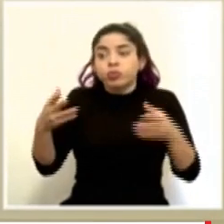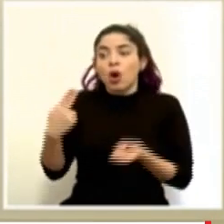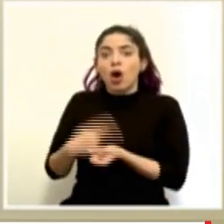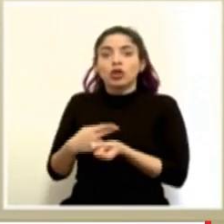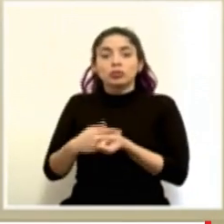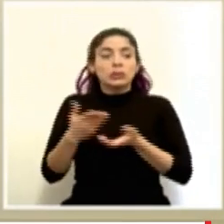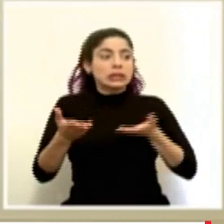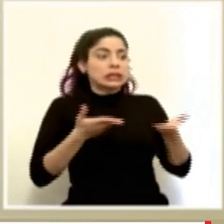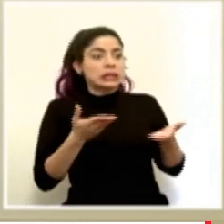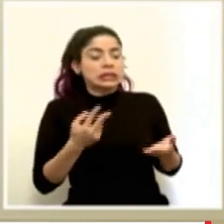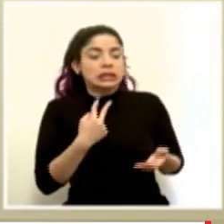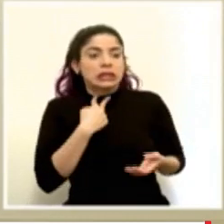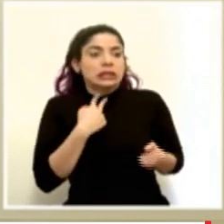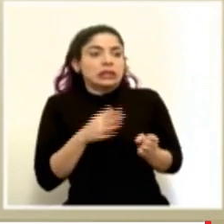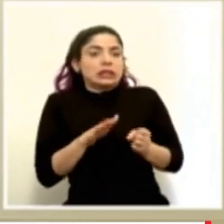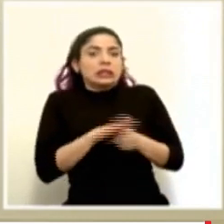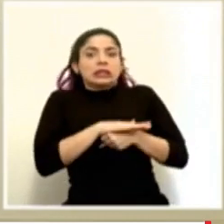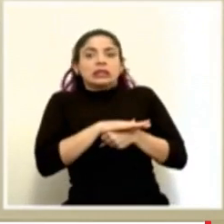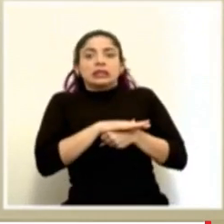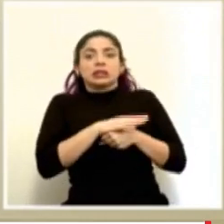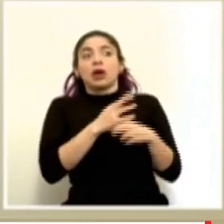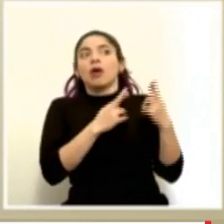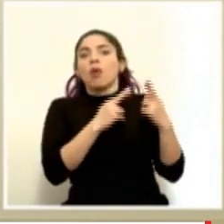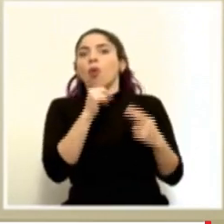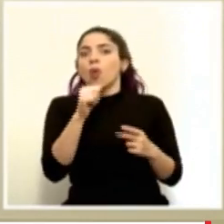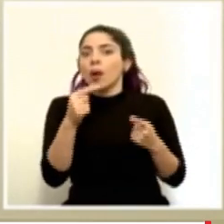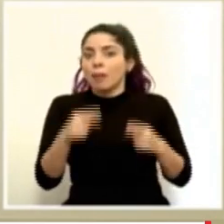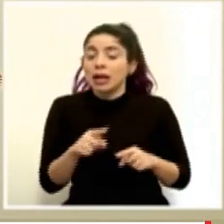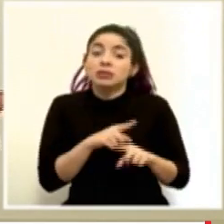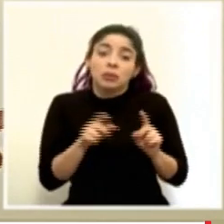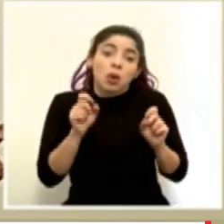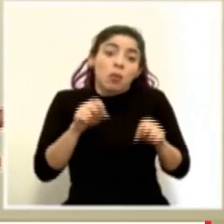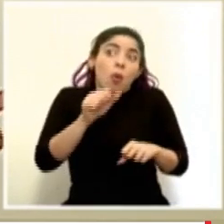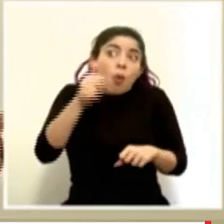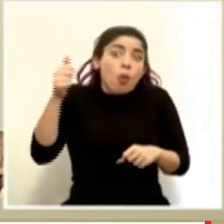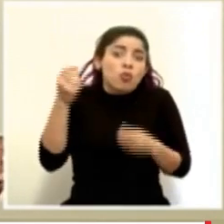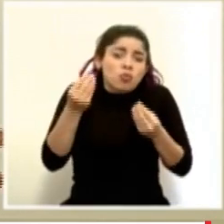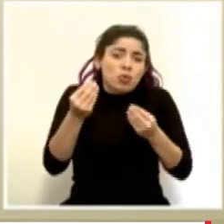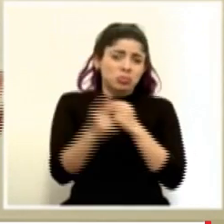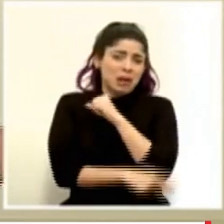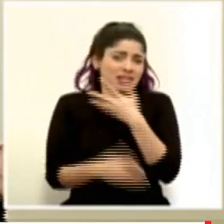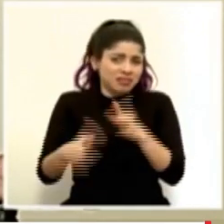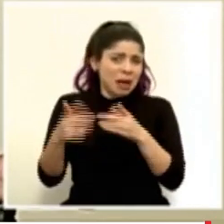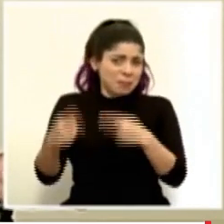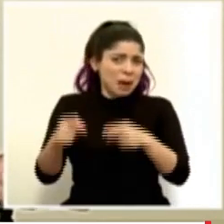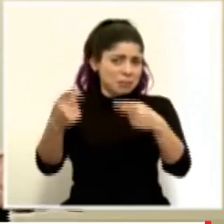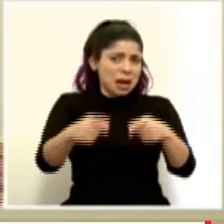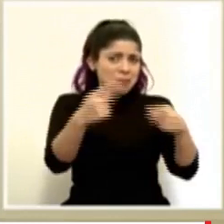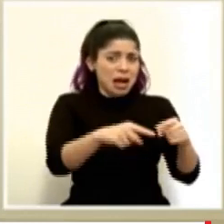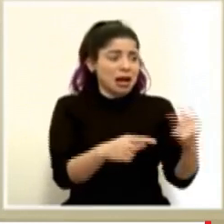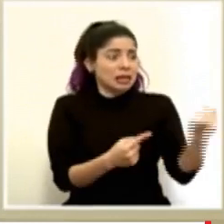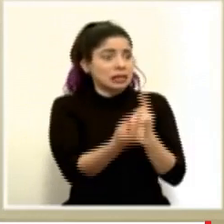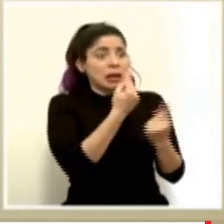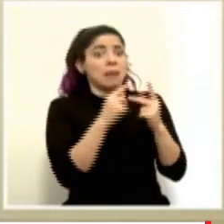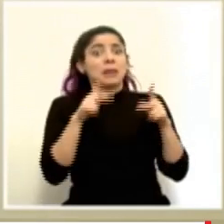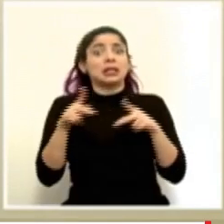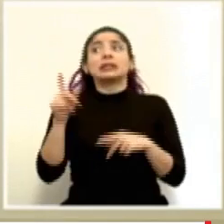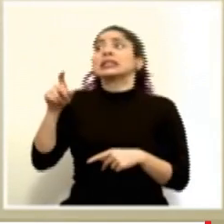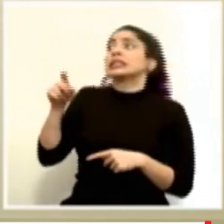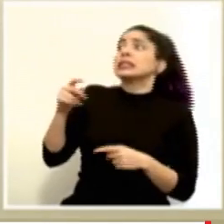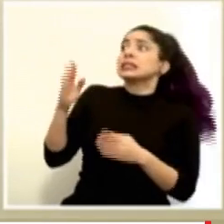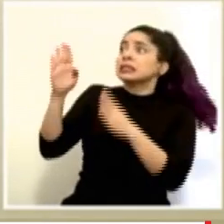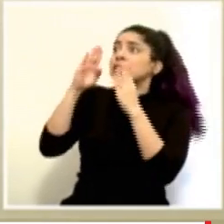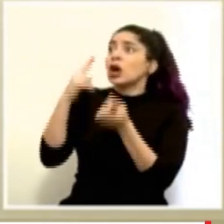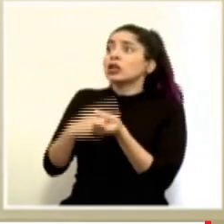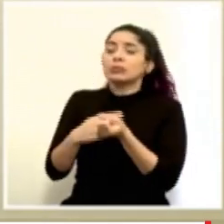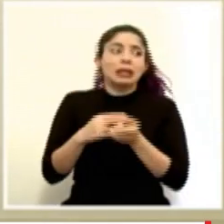abasto, y que alguna vez, esperemos que no ocurra, puede ocurrir como ya ha ocurrido en muchos países cercanos, que llegan y no hay una cama, no